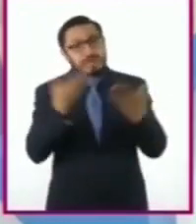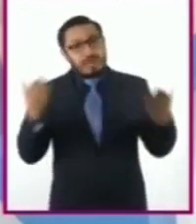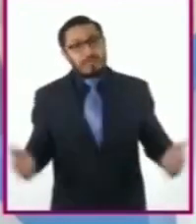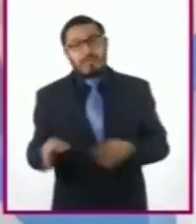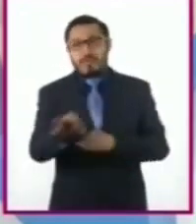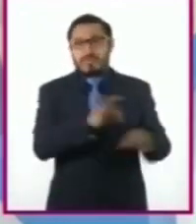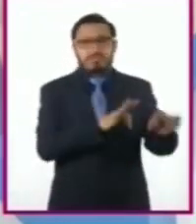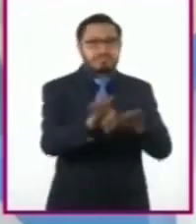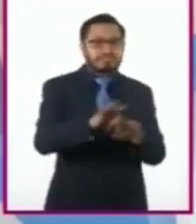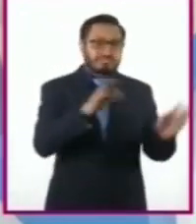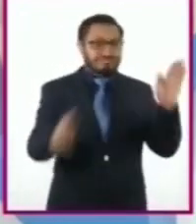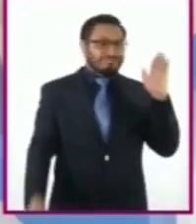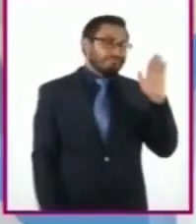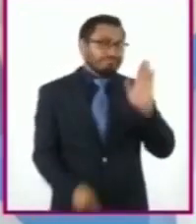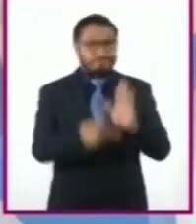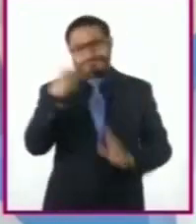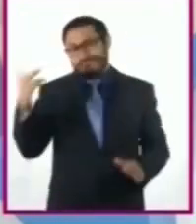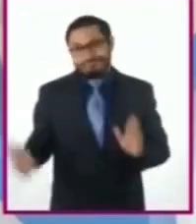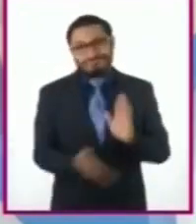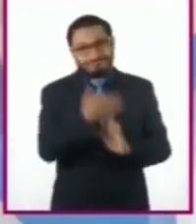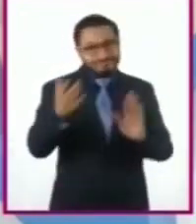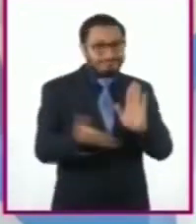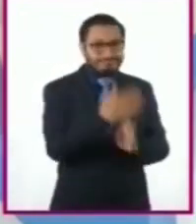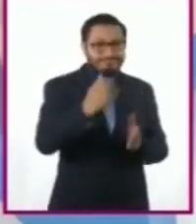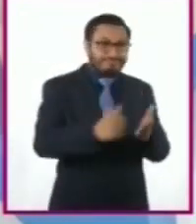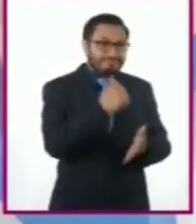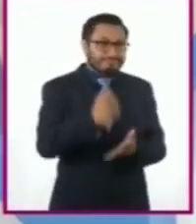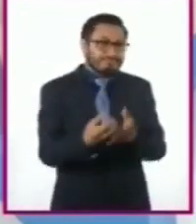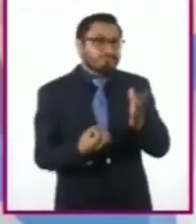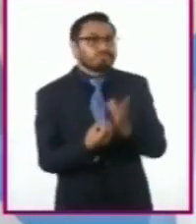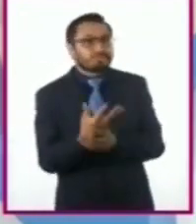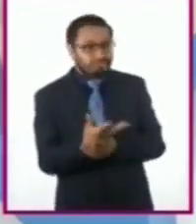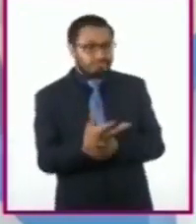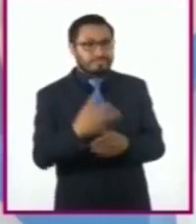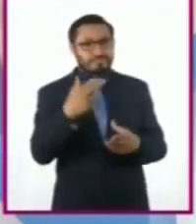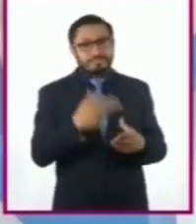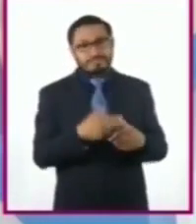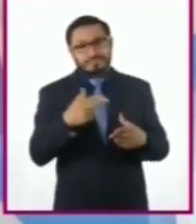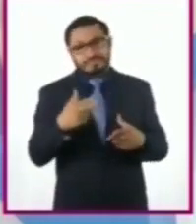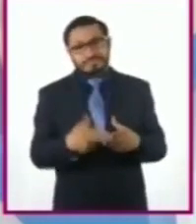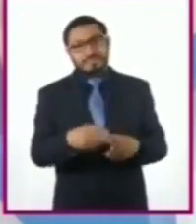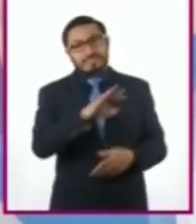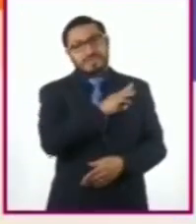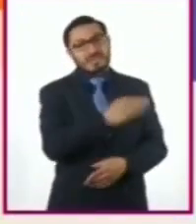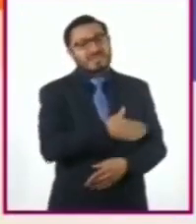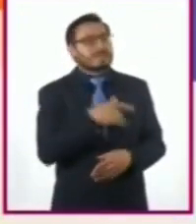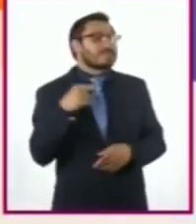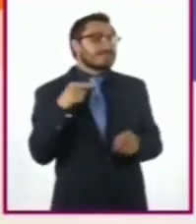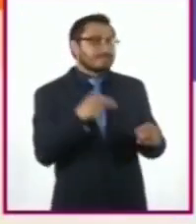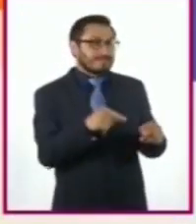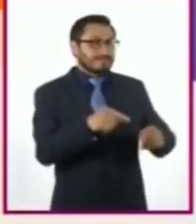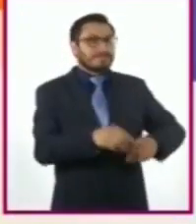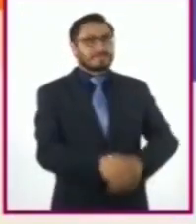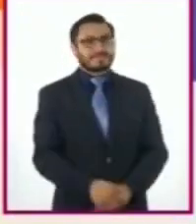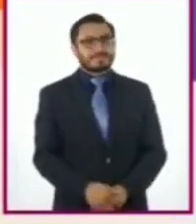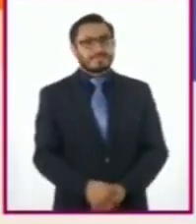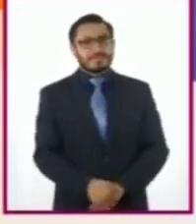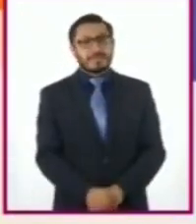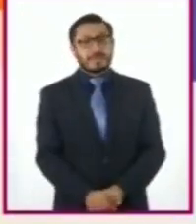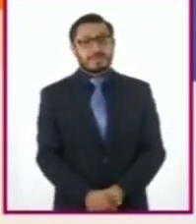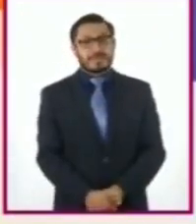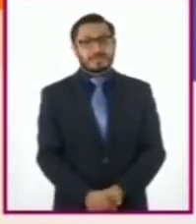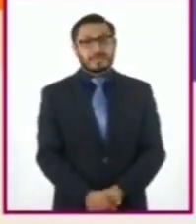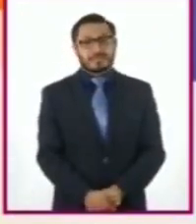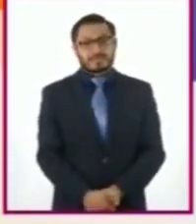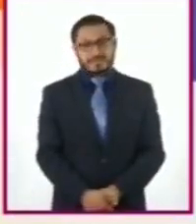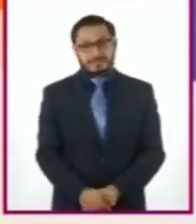otra vez para levantar la nueva ciudad a la usanza española. Sobre las ruinas de